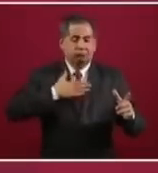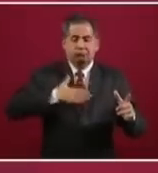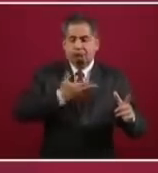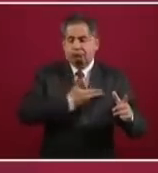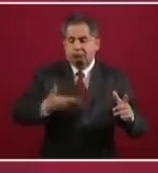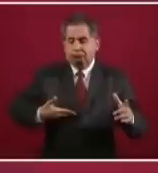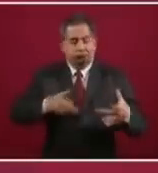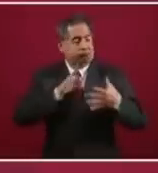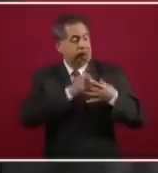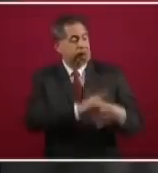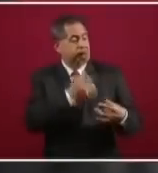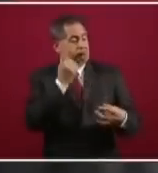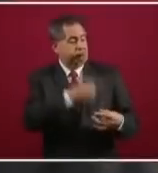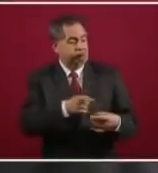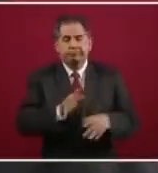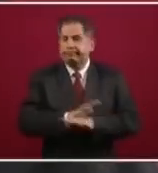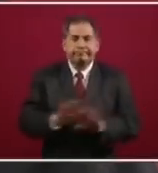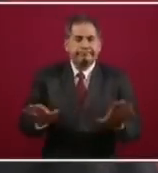Ya no es así.